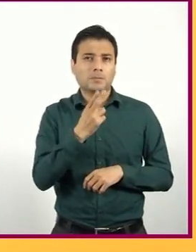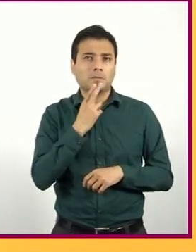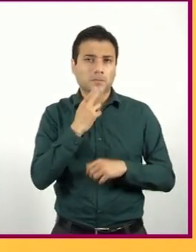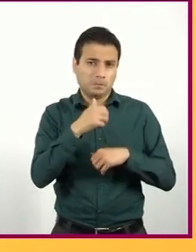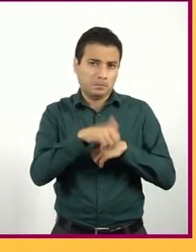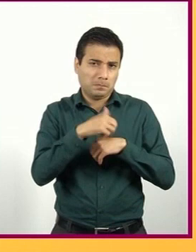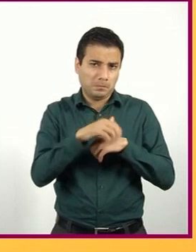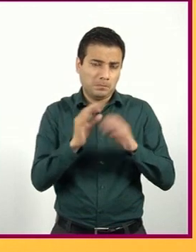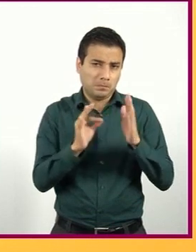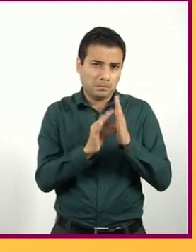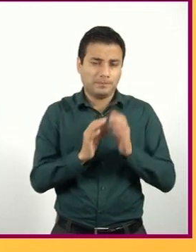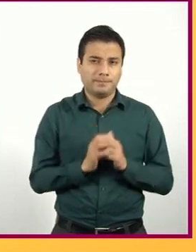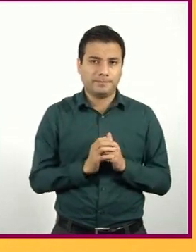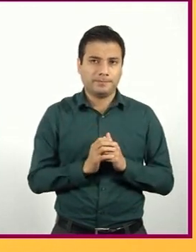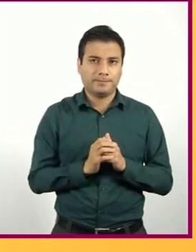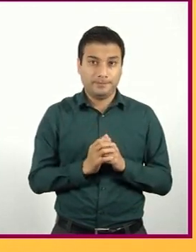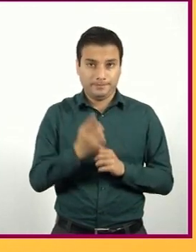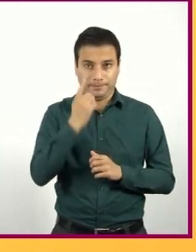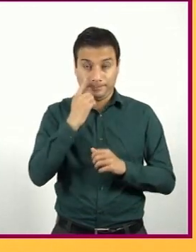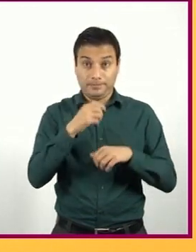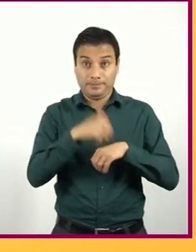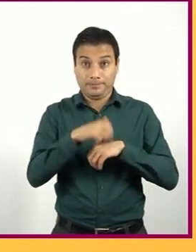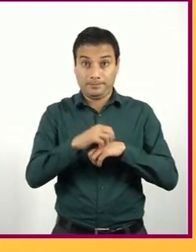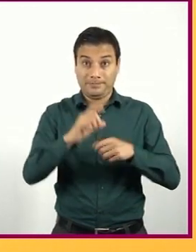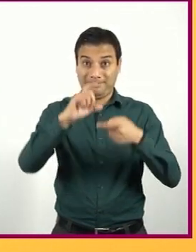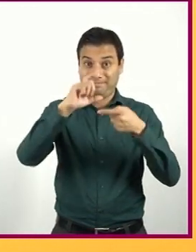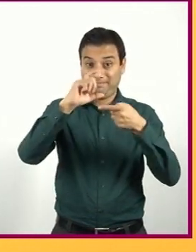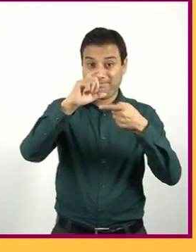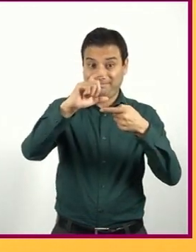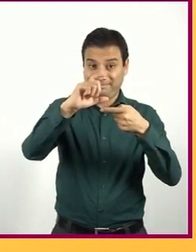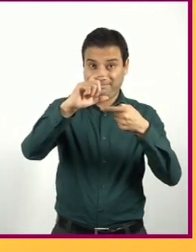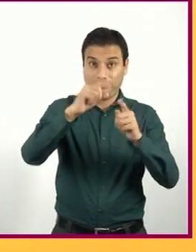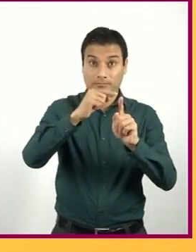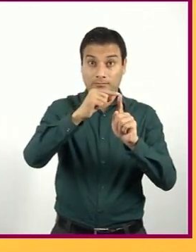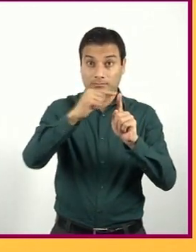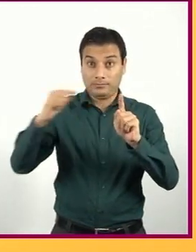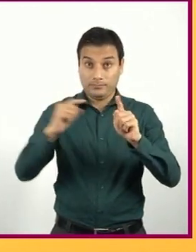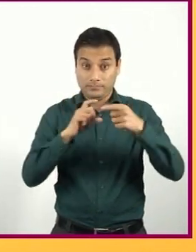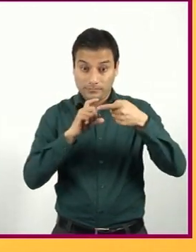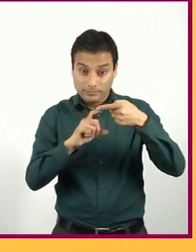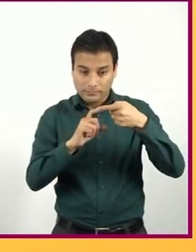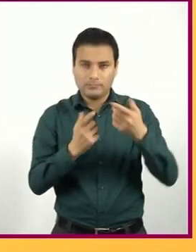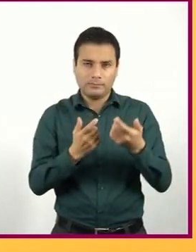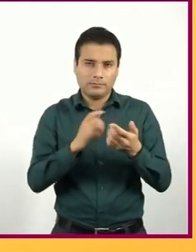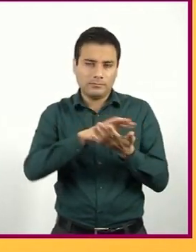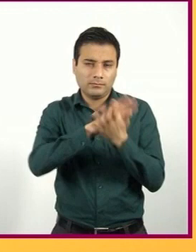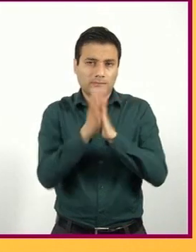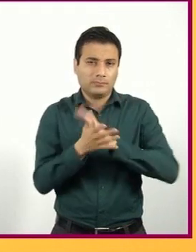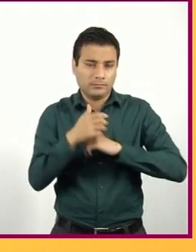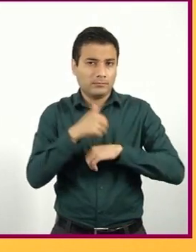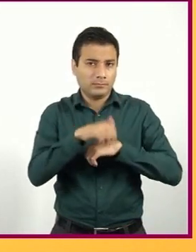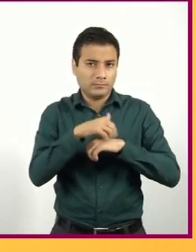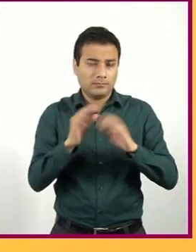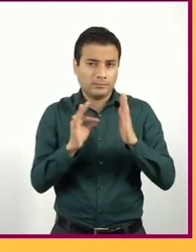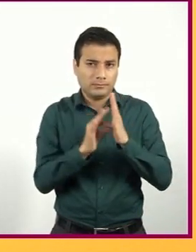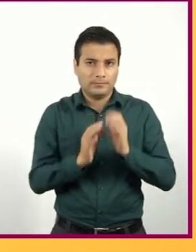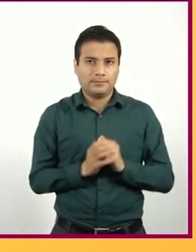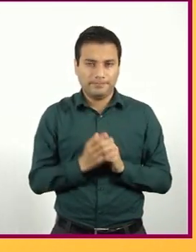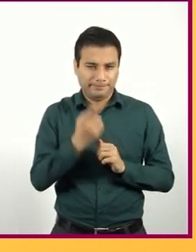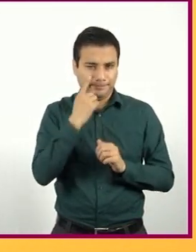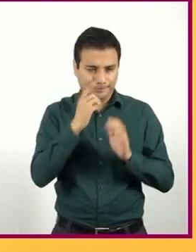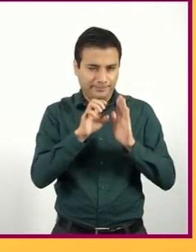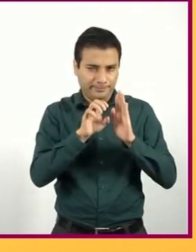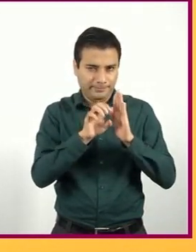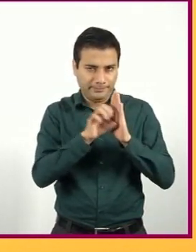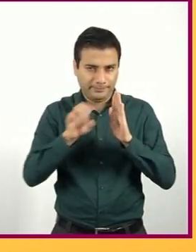es decir, dividir el numerador entre el denominador y con ello tendrás un número decimal. ¿Te parece si